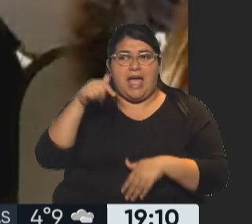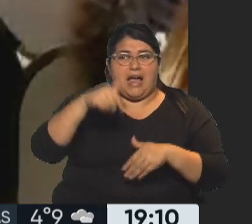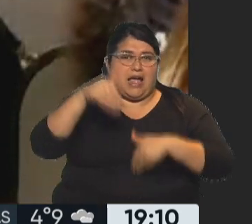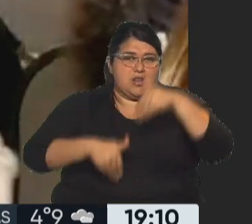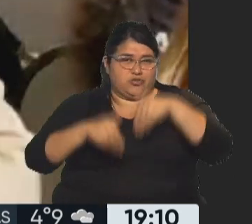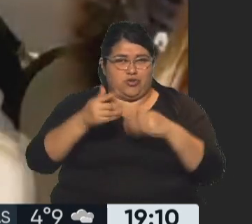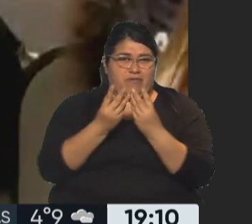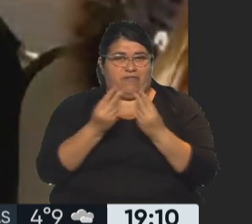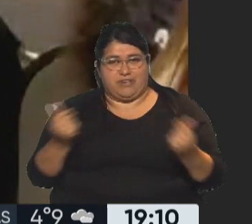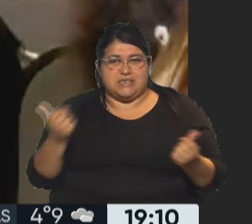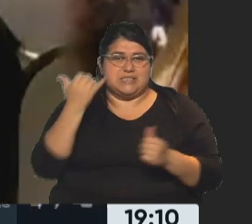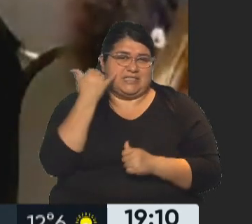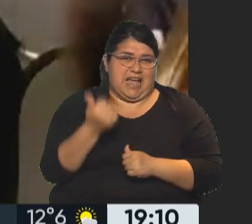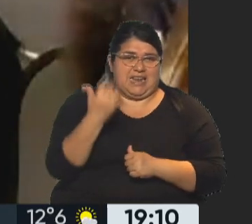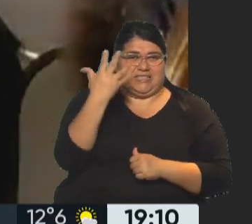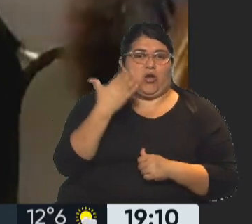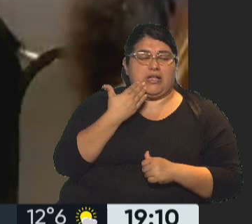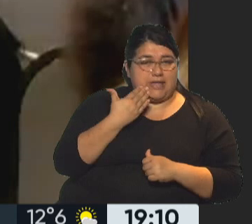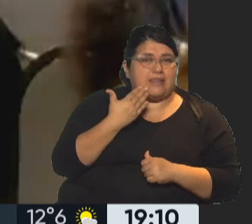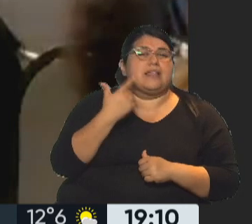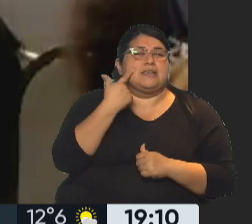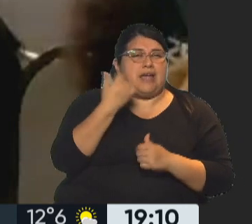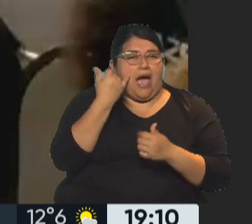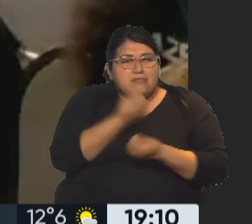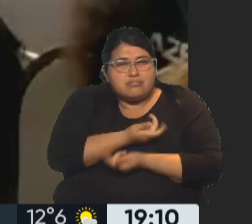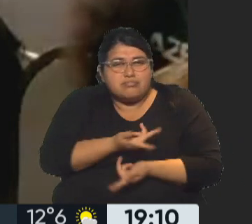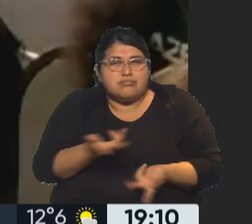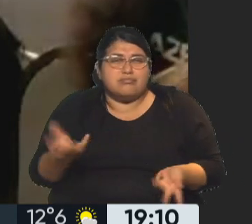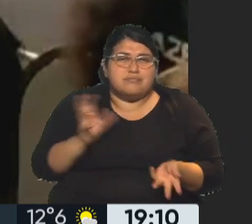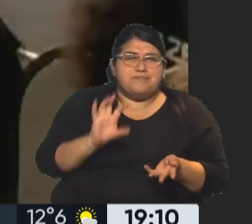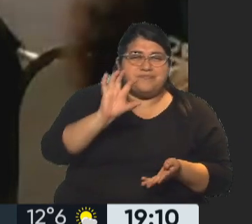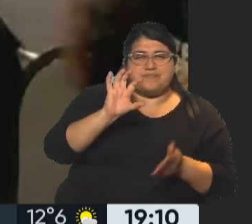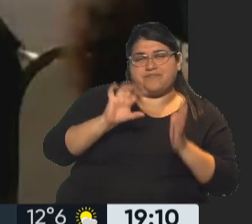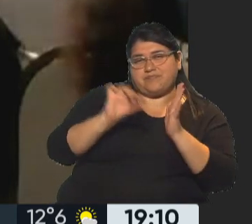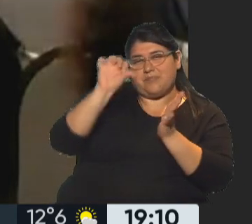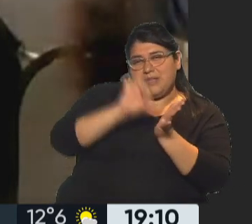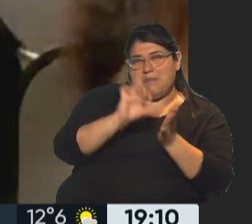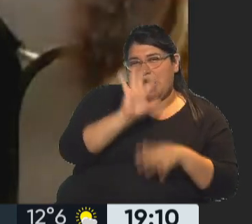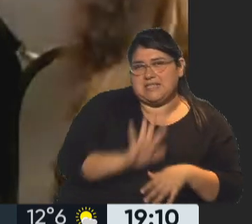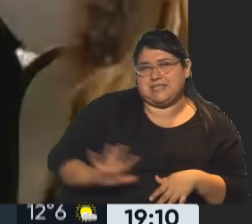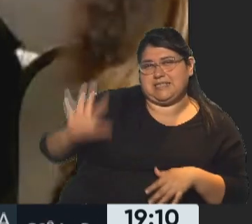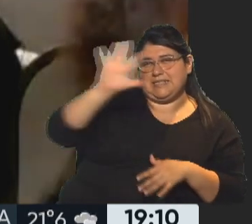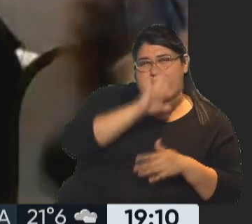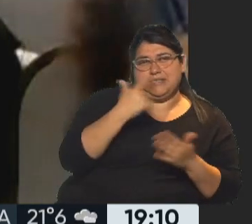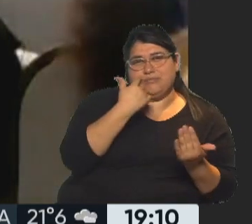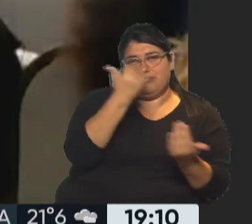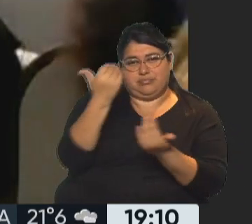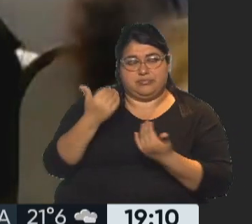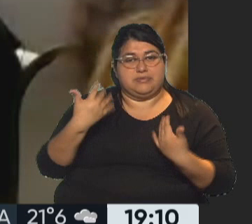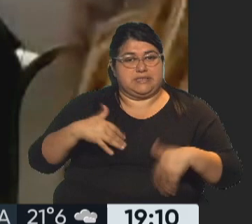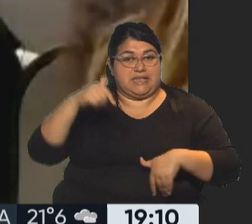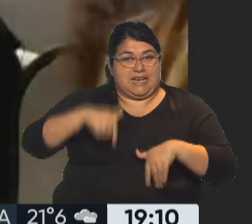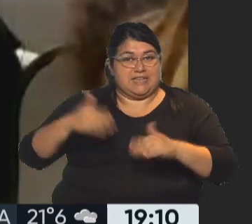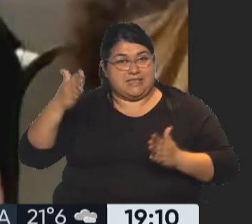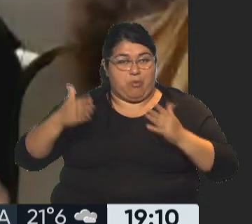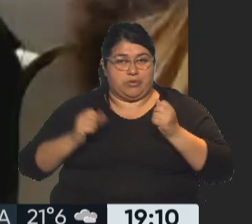ya tenemos casi la totalidad de las mesas que ya han sido relevadas con lo cual bueno esto Esto se vive con muchísimo nerviosismo y